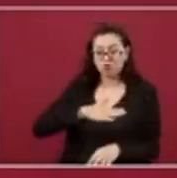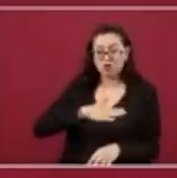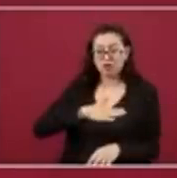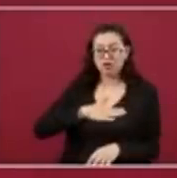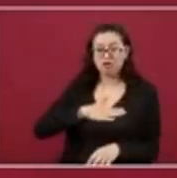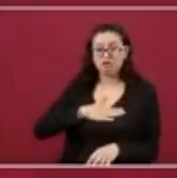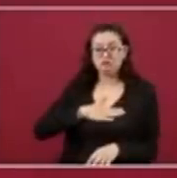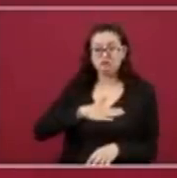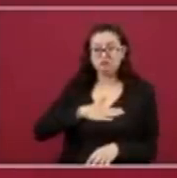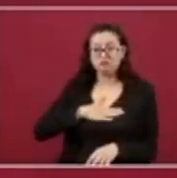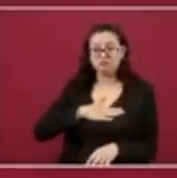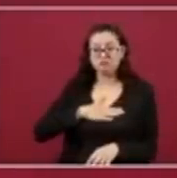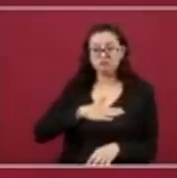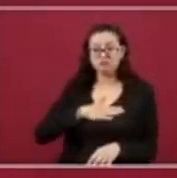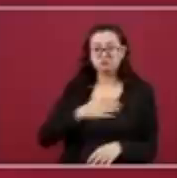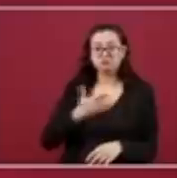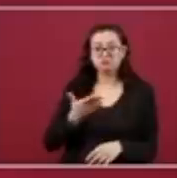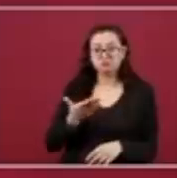hecho a un lado.